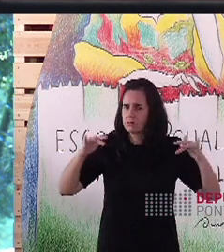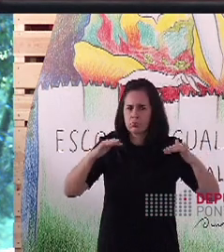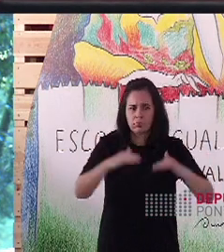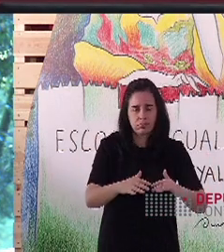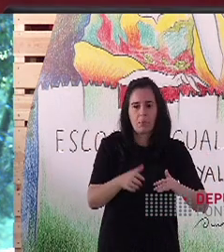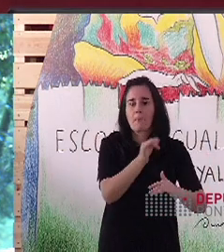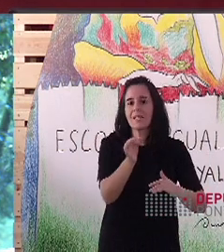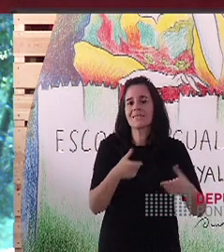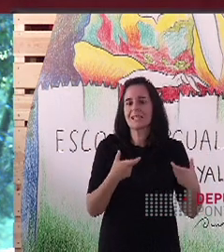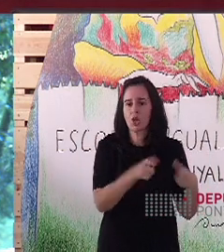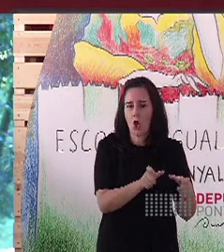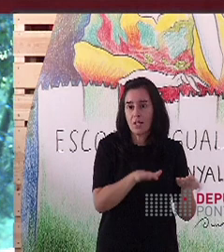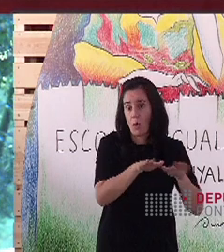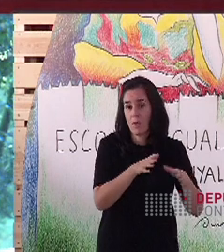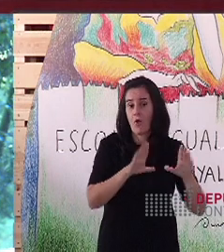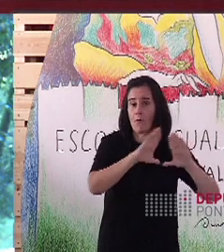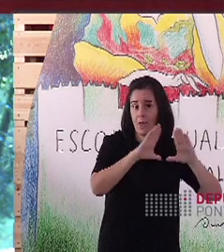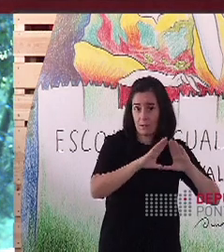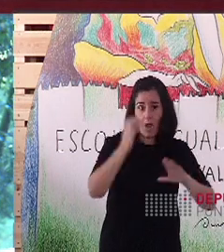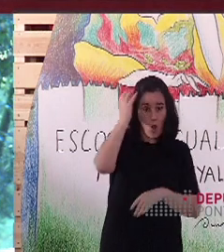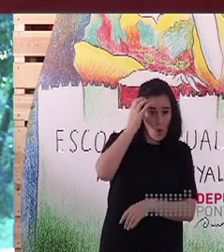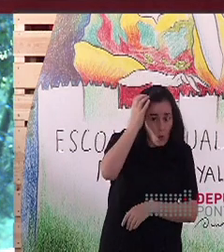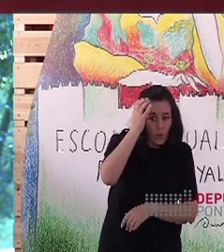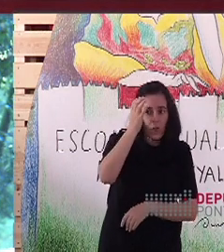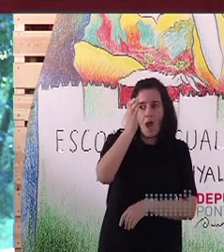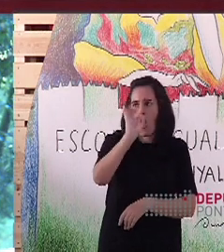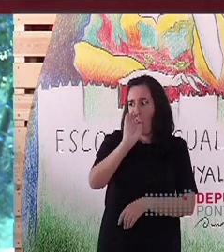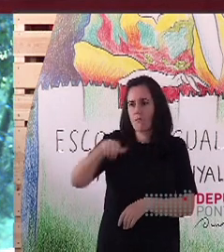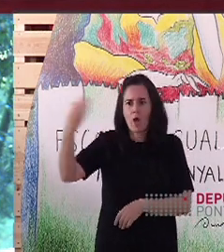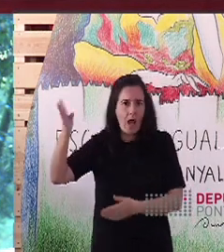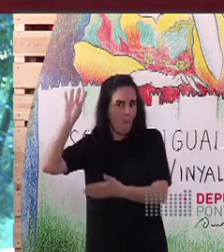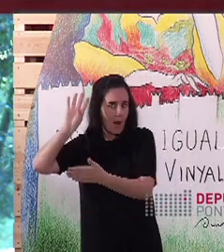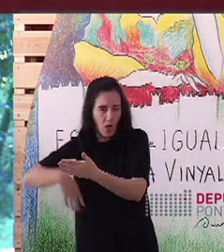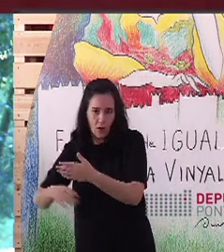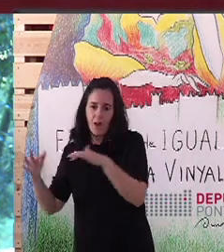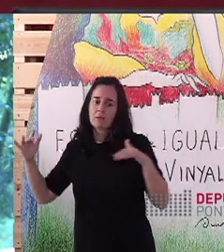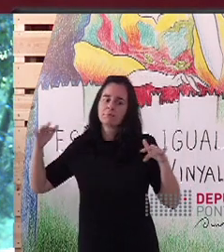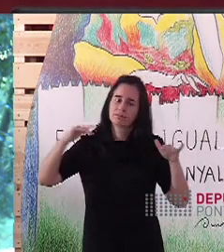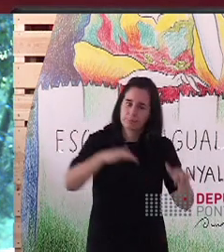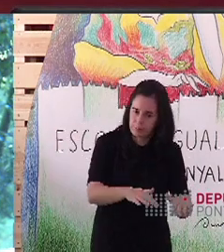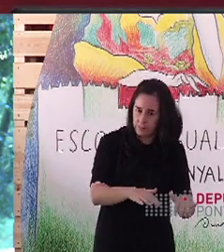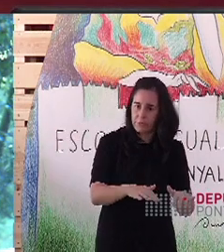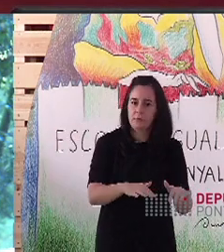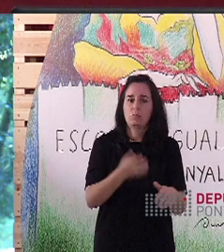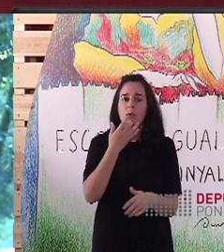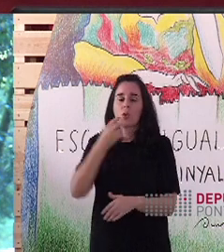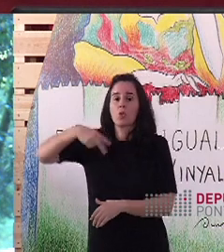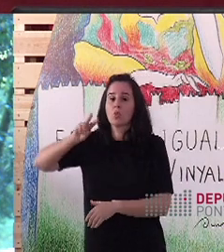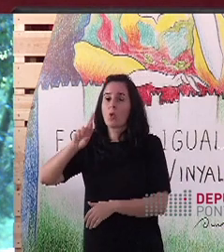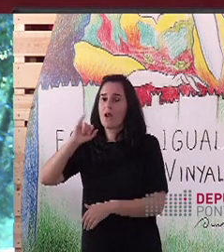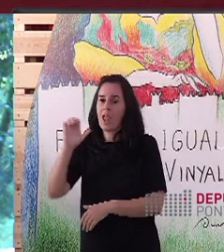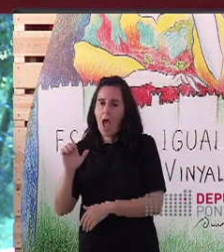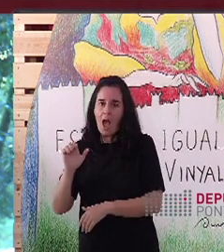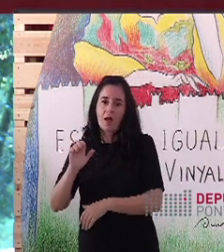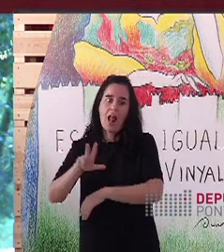movimiento feminista de Coruña, y no solamente de Coruña, vinieron gente desde Barcelona. Estuvo Nuria Parlón, la